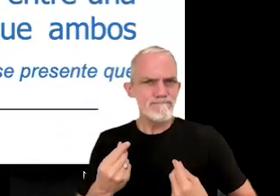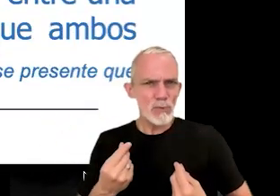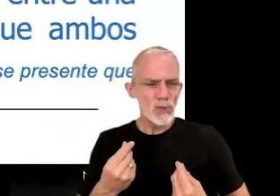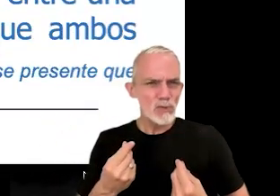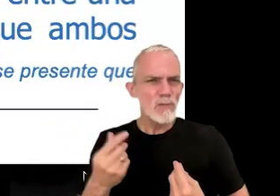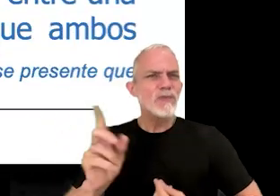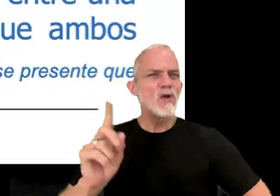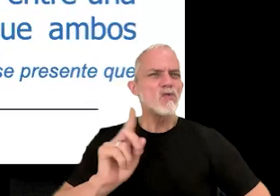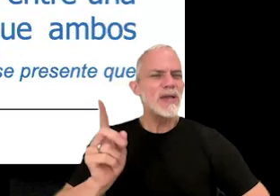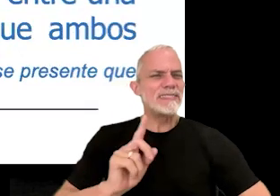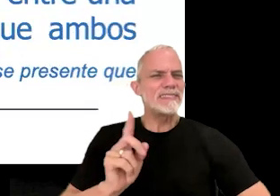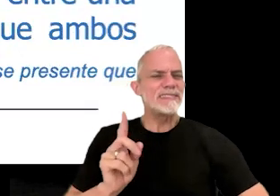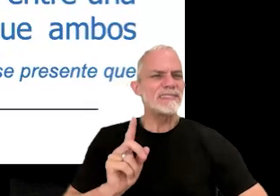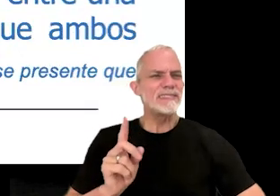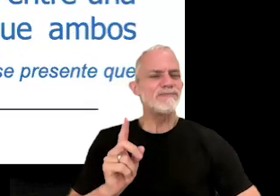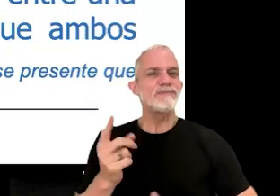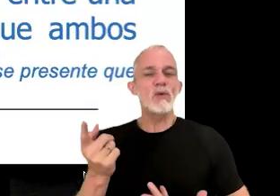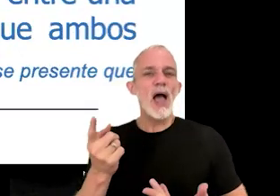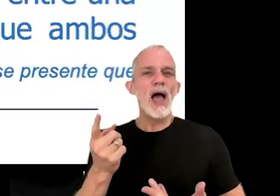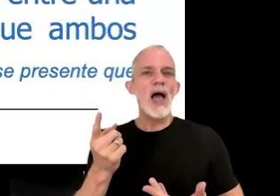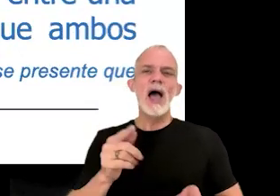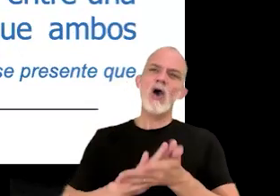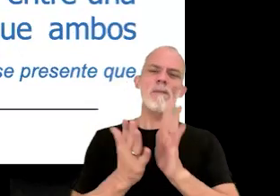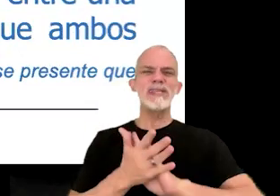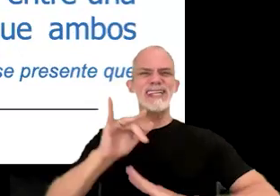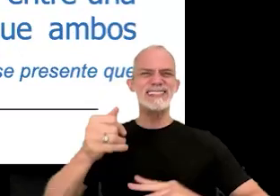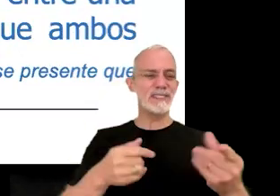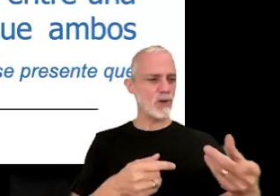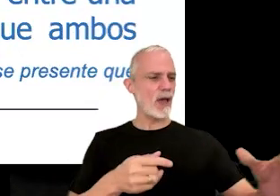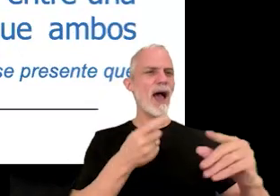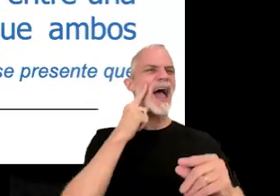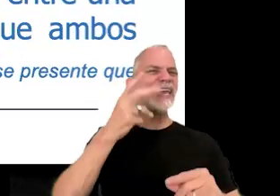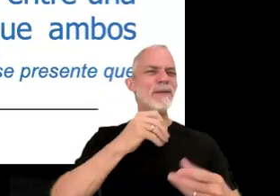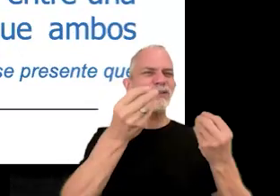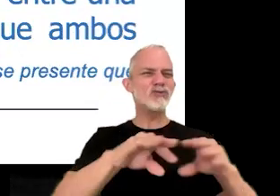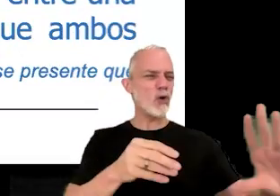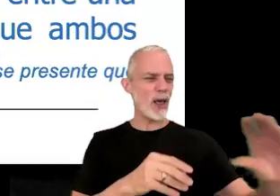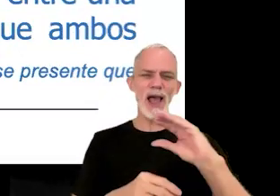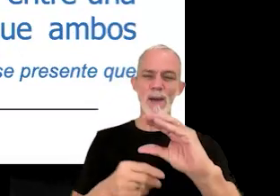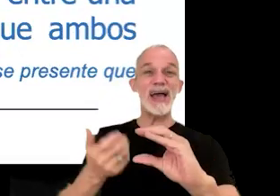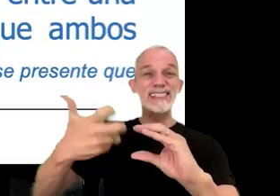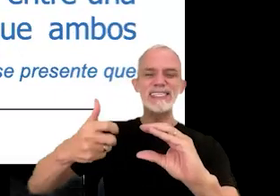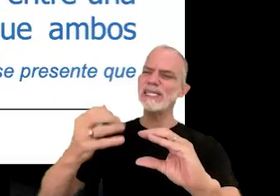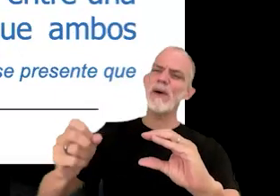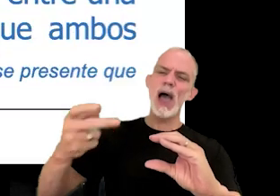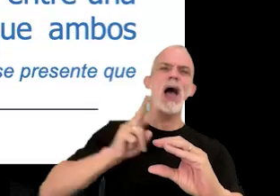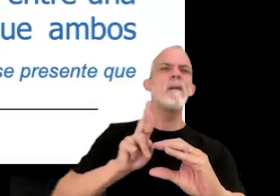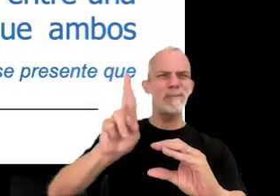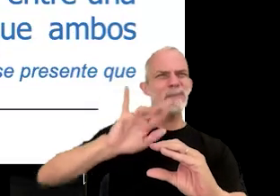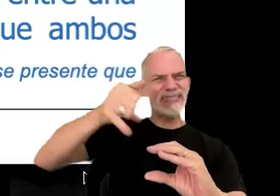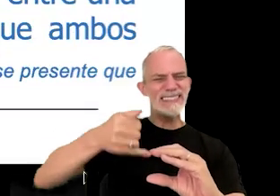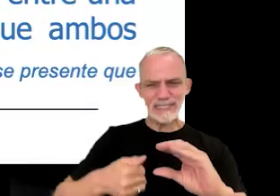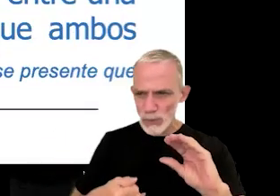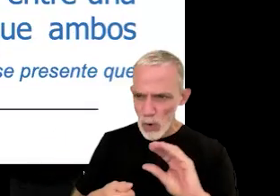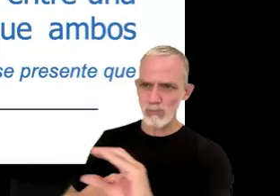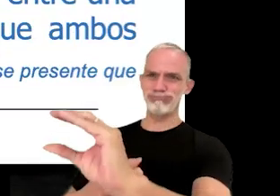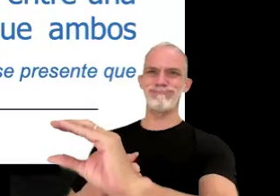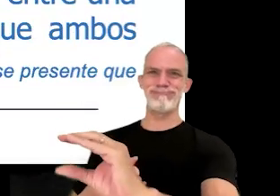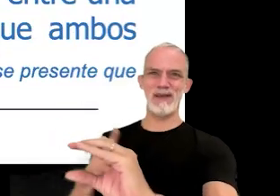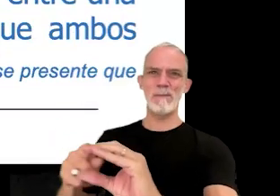de unas compensaciones que sí se autorizan o que sí el sistema permite ingresar porque